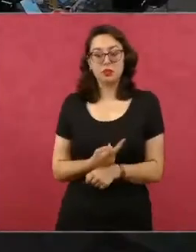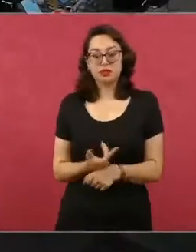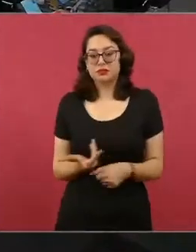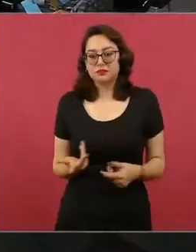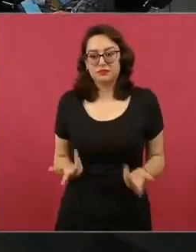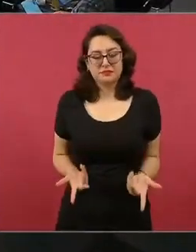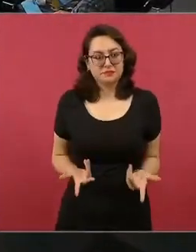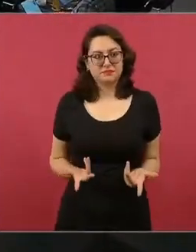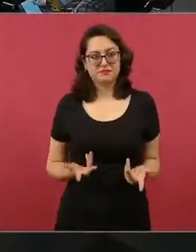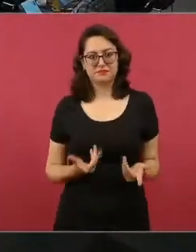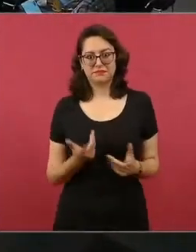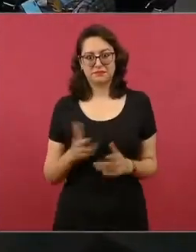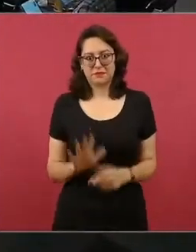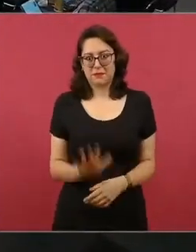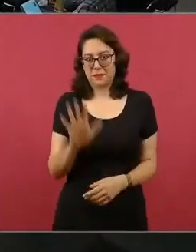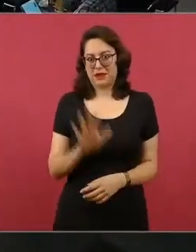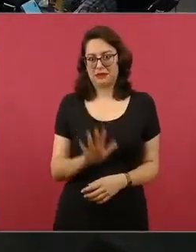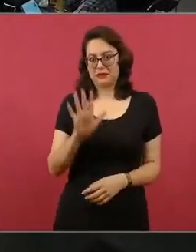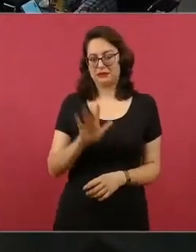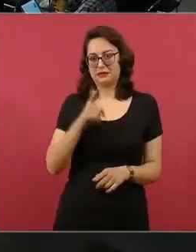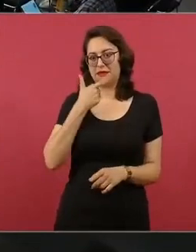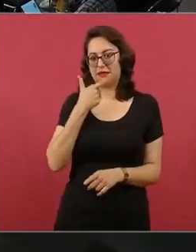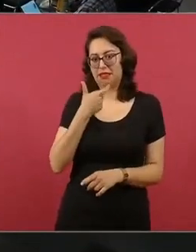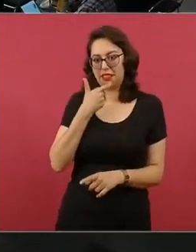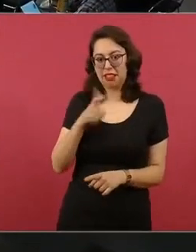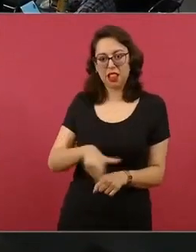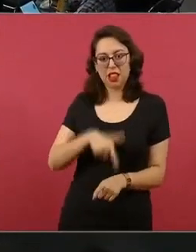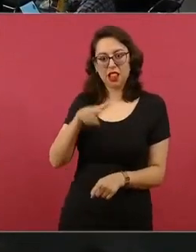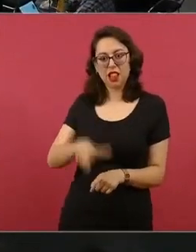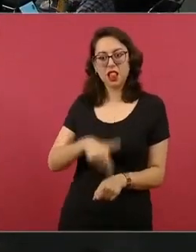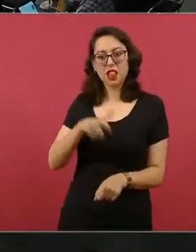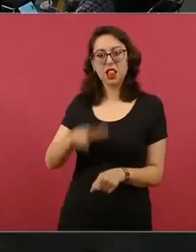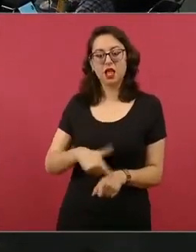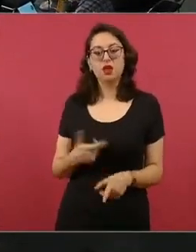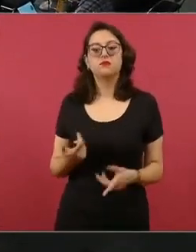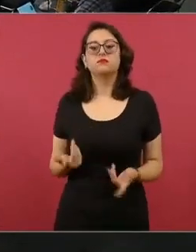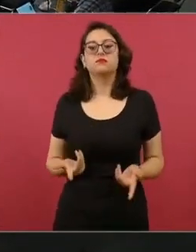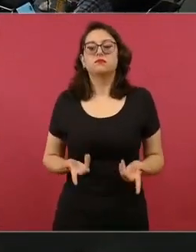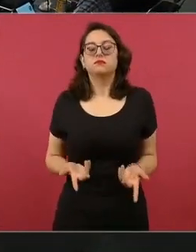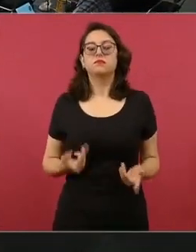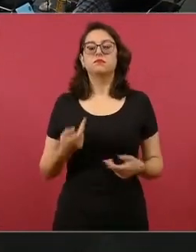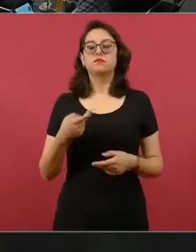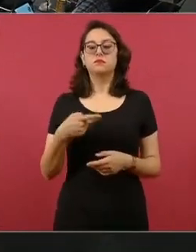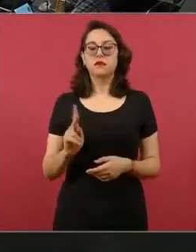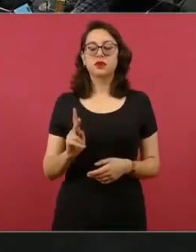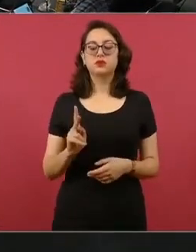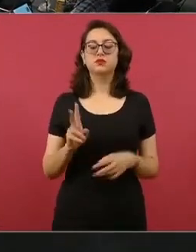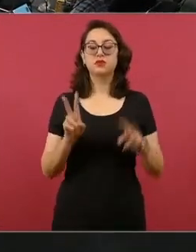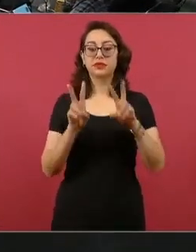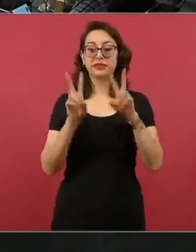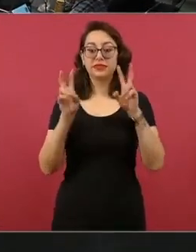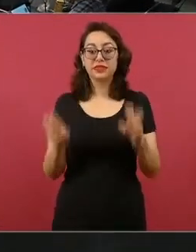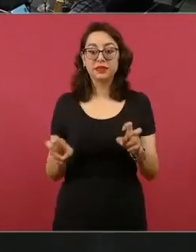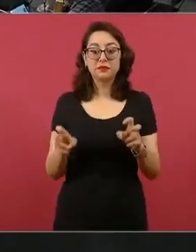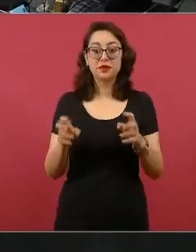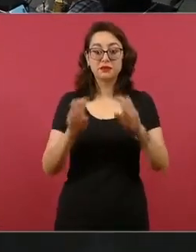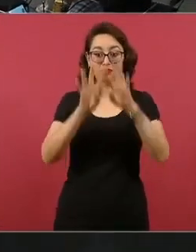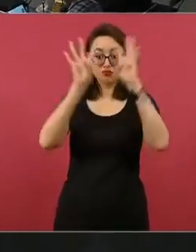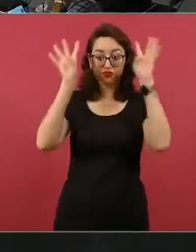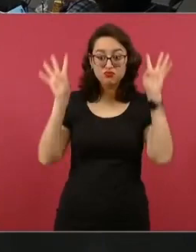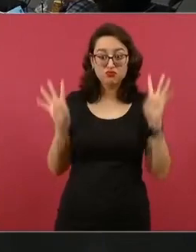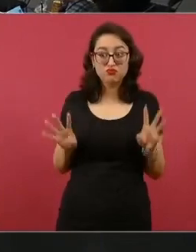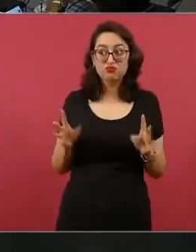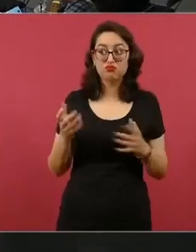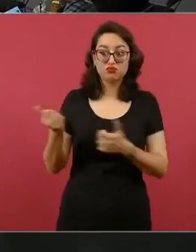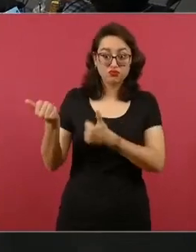burla. Sin embargo, pues hemos visto que a través de su administración, o sea, este tema de este rescate, pues ha